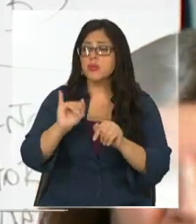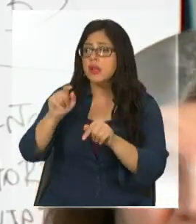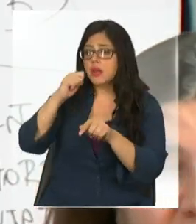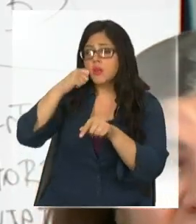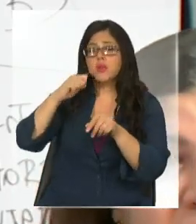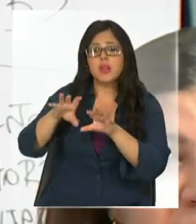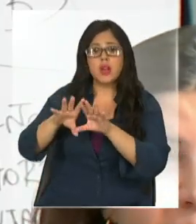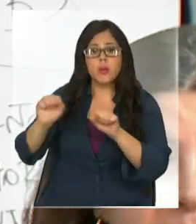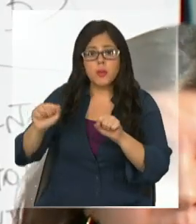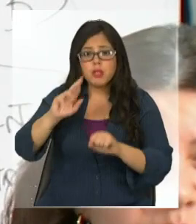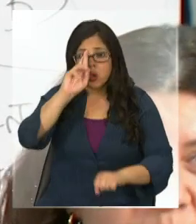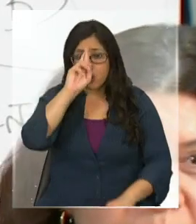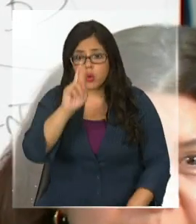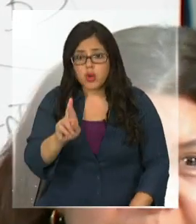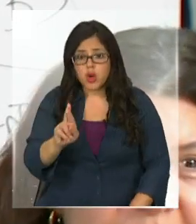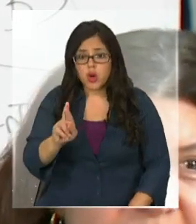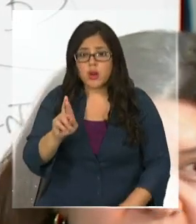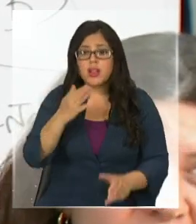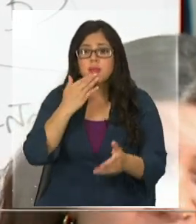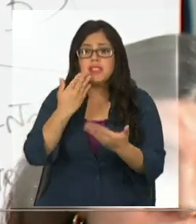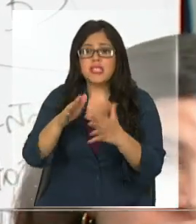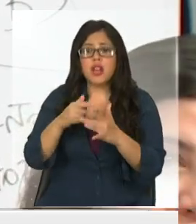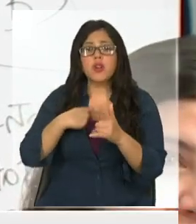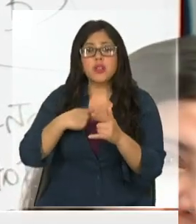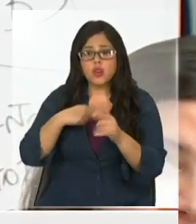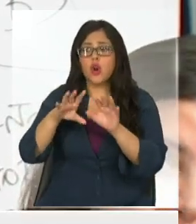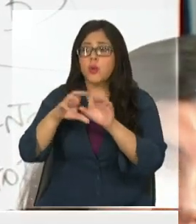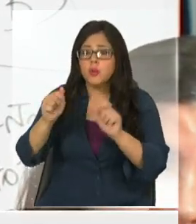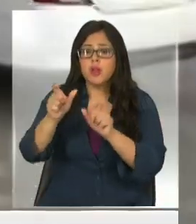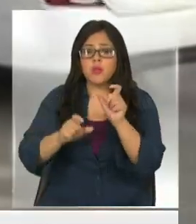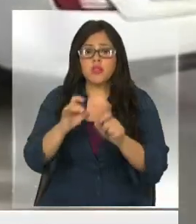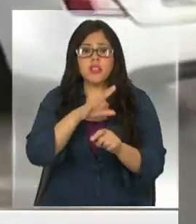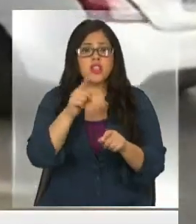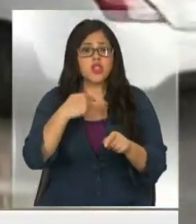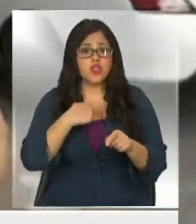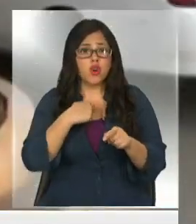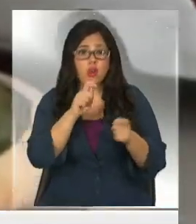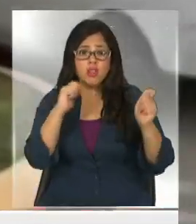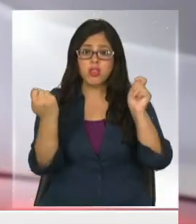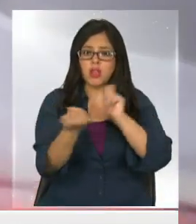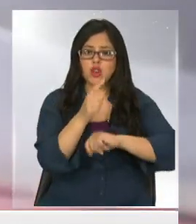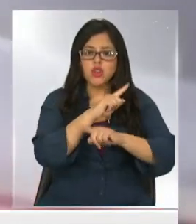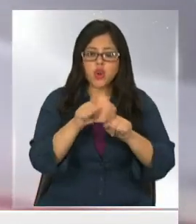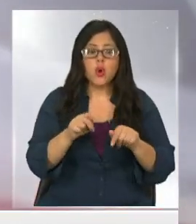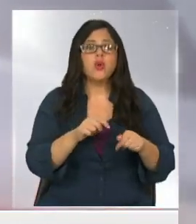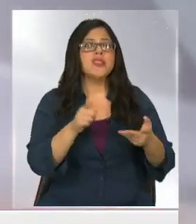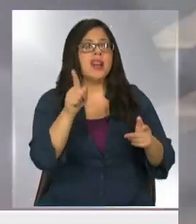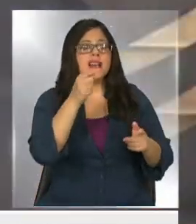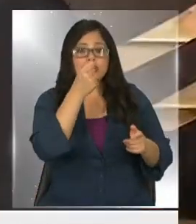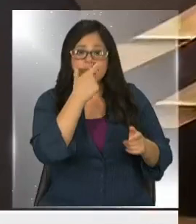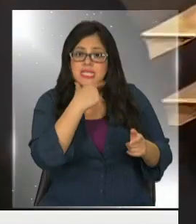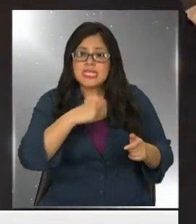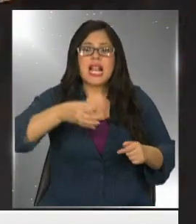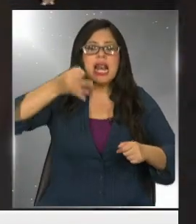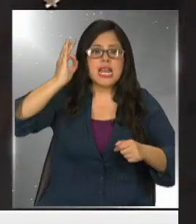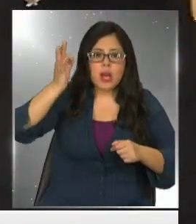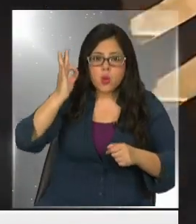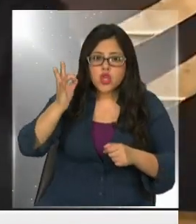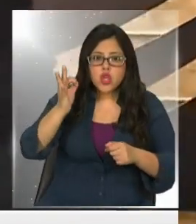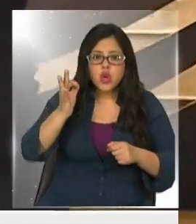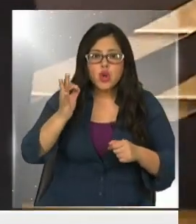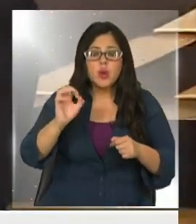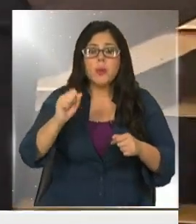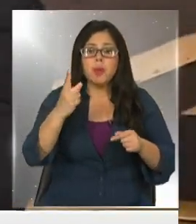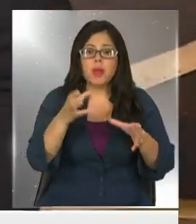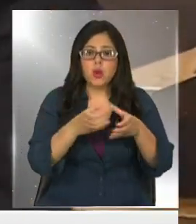vale el honor vale lo que me comprometido con los chilenos y ahora me doy volteretas existe el comienzo una ronda de reuniones los primeros rm